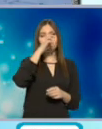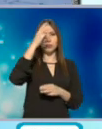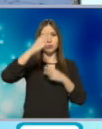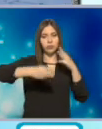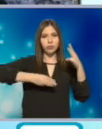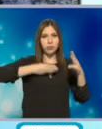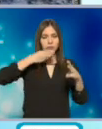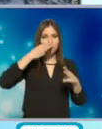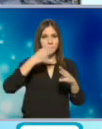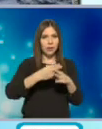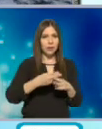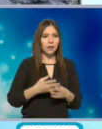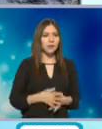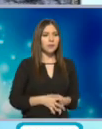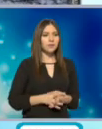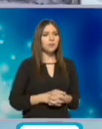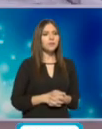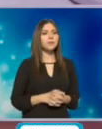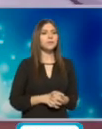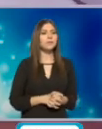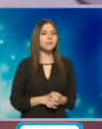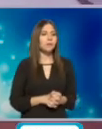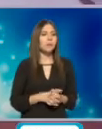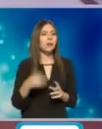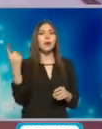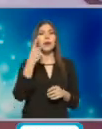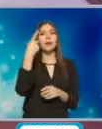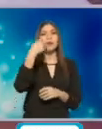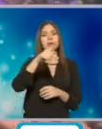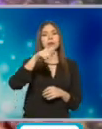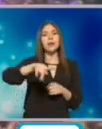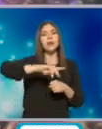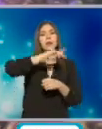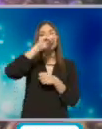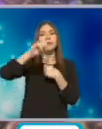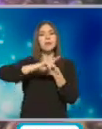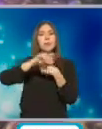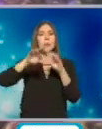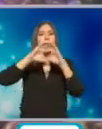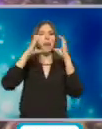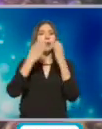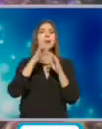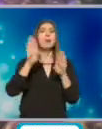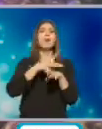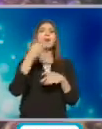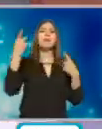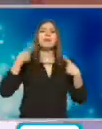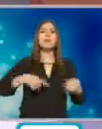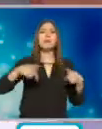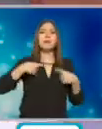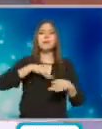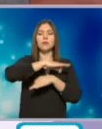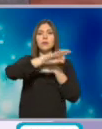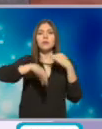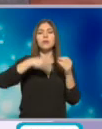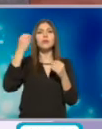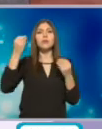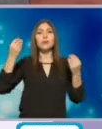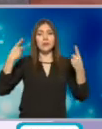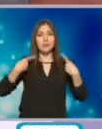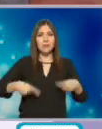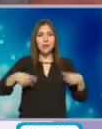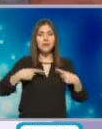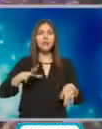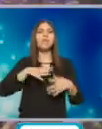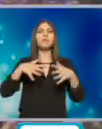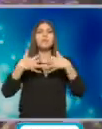que dislocó el clima del planeta, ¿por cuál? Por la actividad humana, por toda esta actividad industrial. Claro.